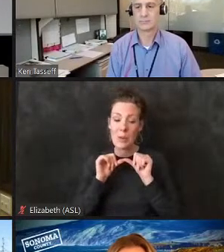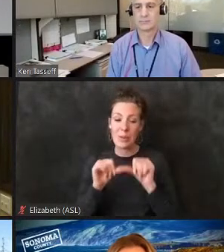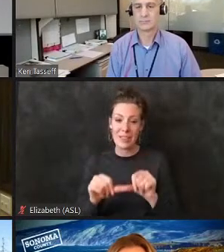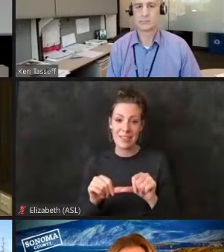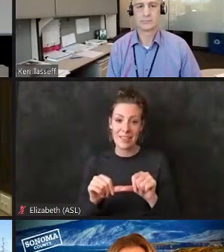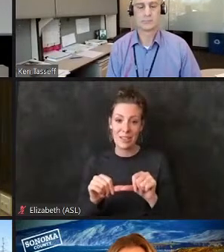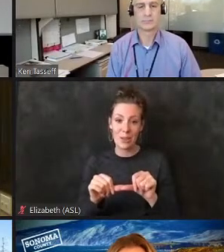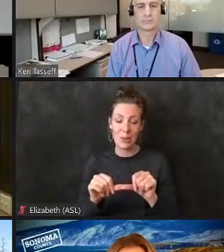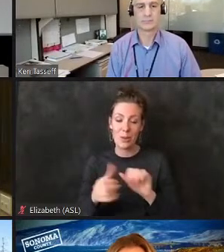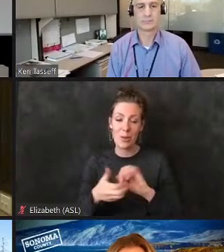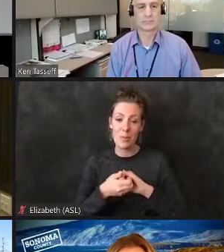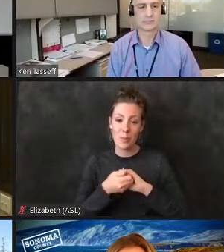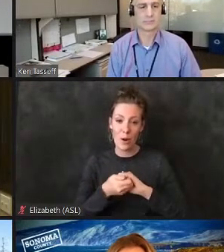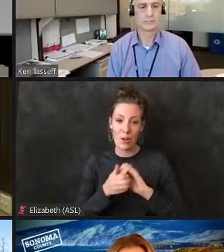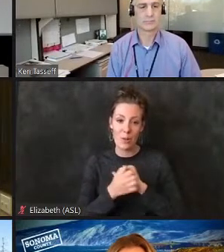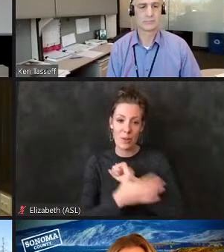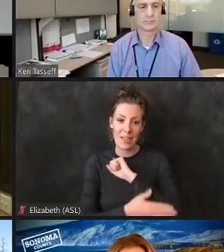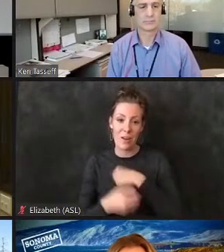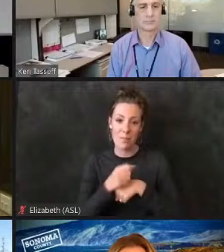Y estamos a...